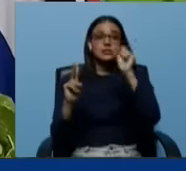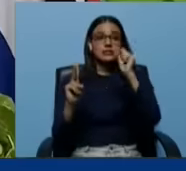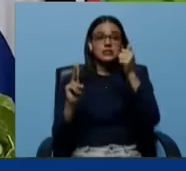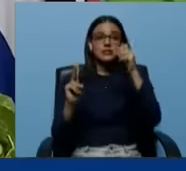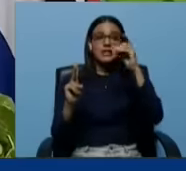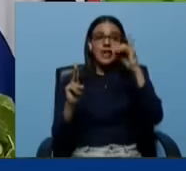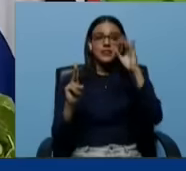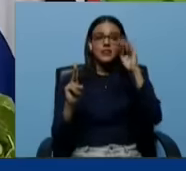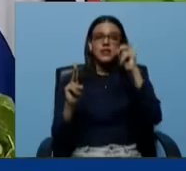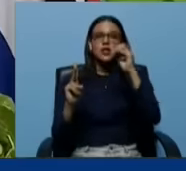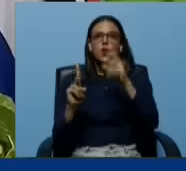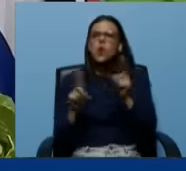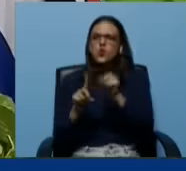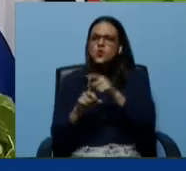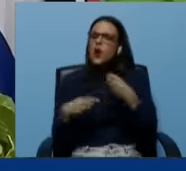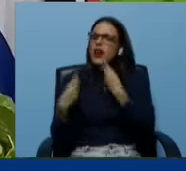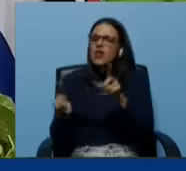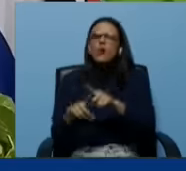pasar.